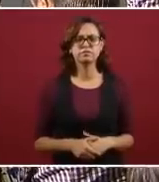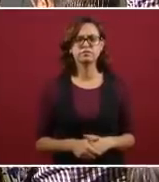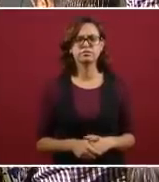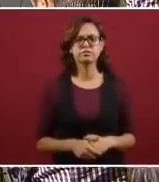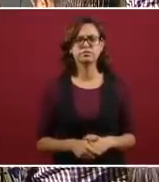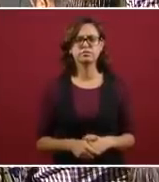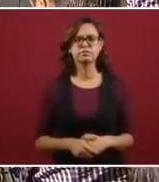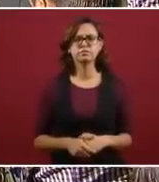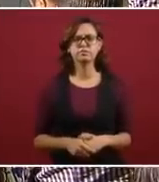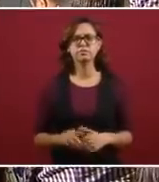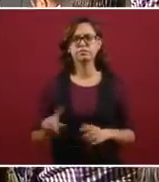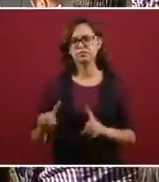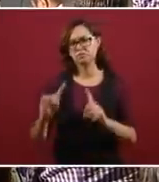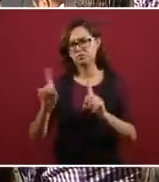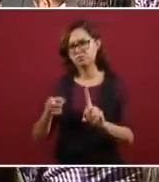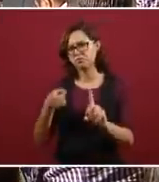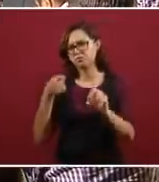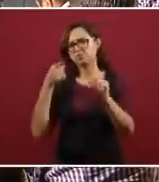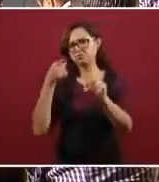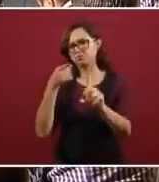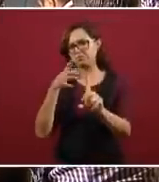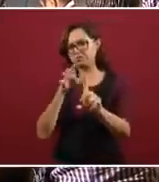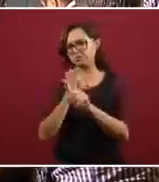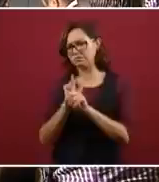en ese propósito.